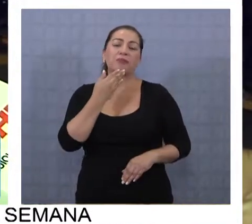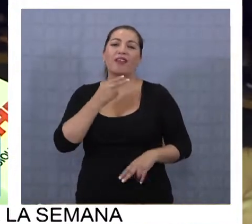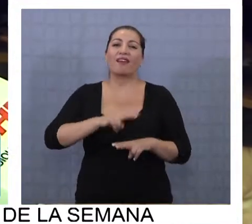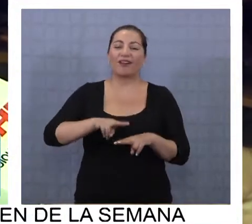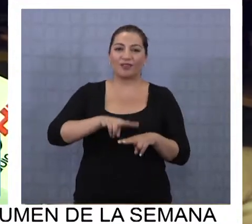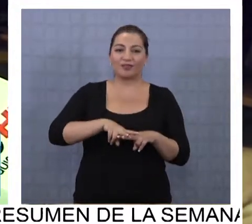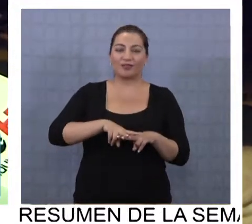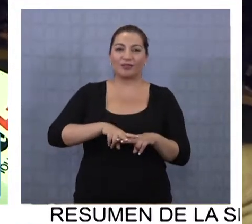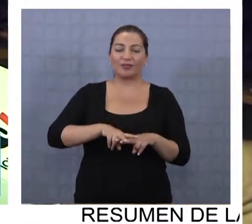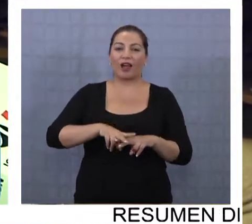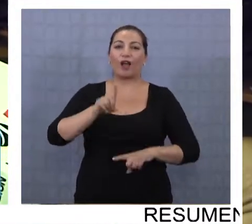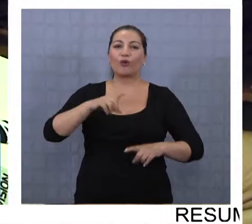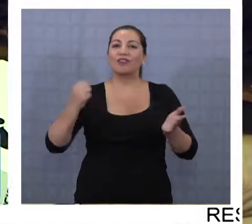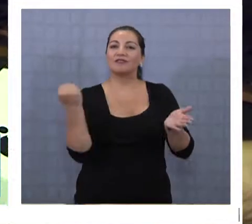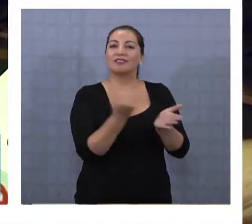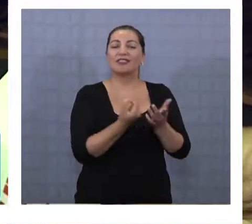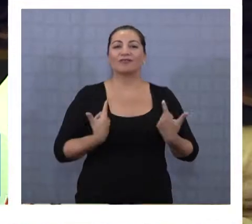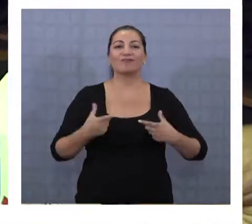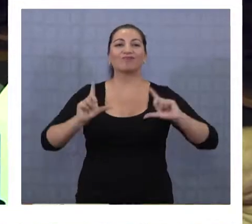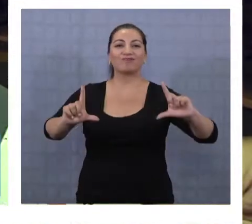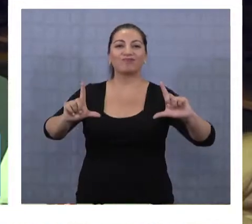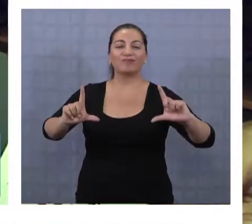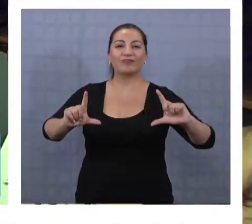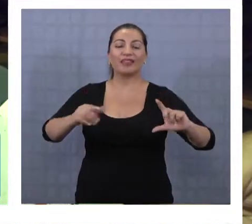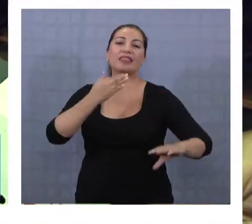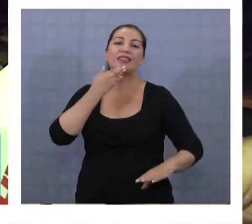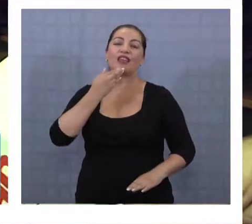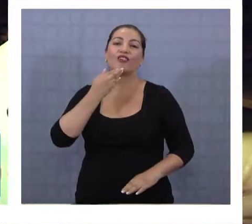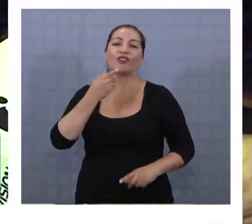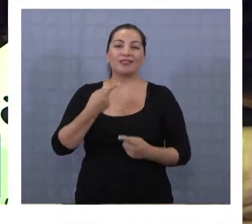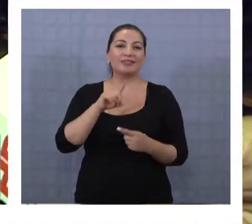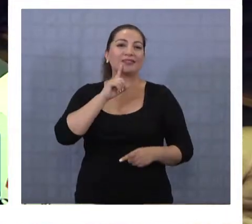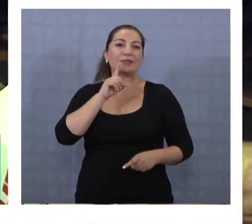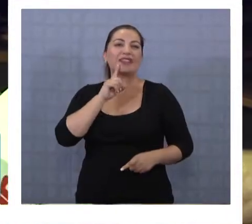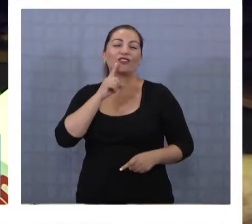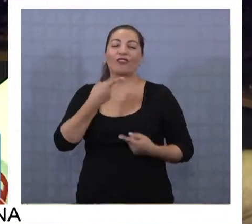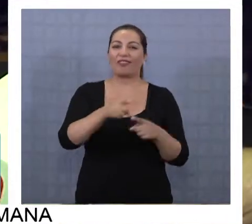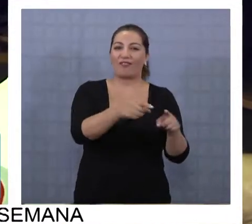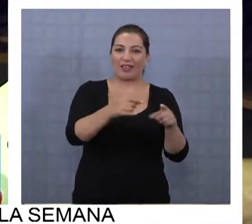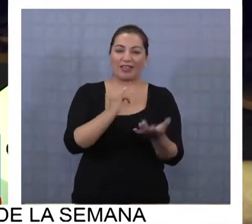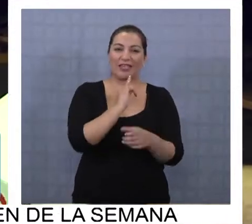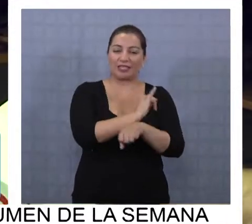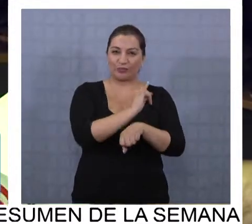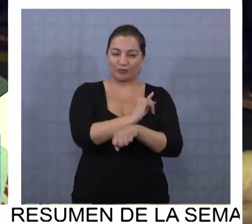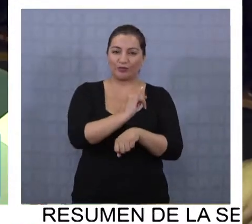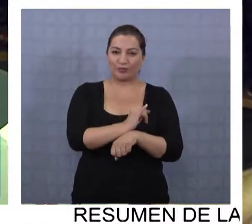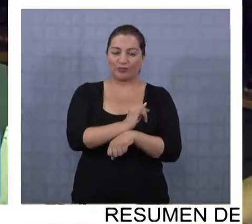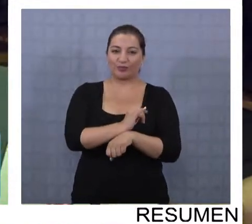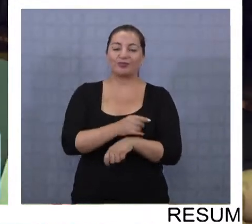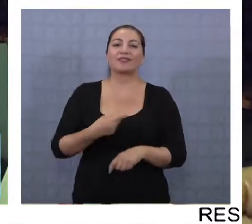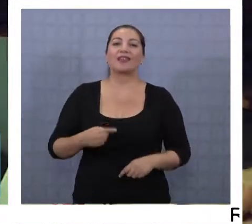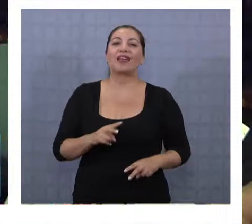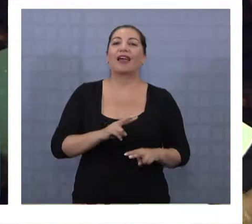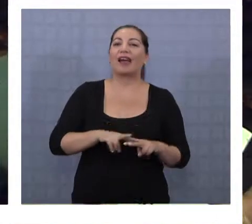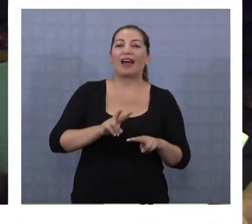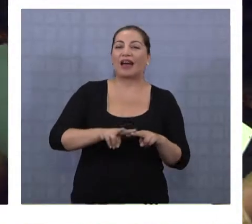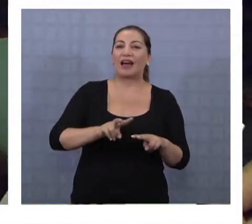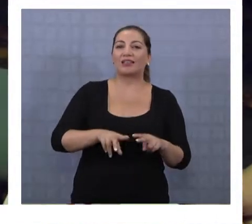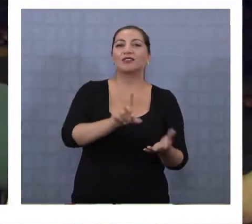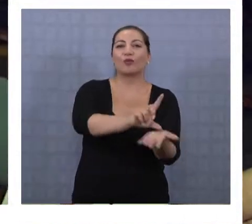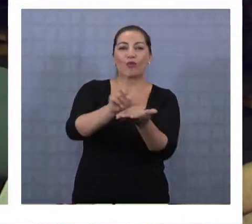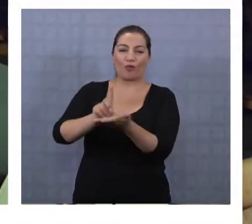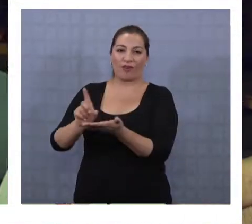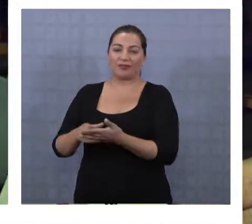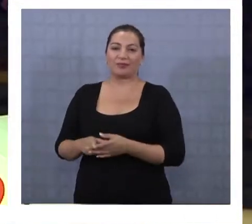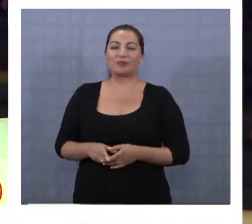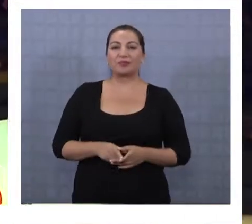algunas certificaciones y tenemos varios instructores de las distintas disciplinas, que además ellos han ido logrando plazas de trabajo